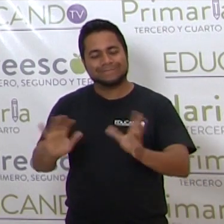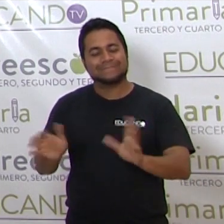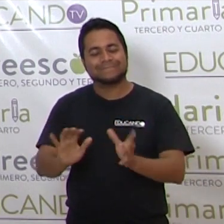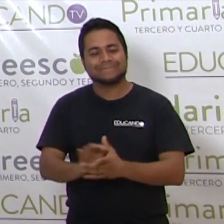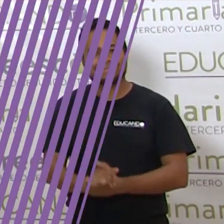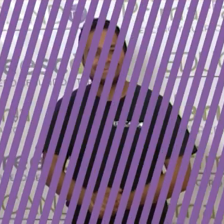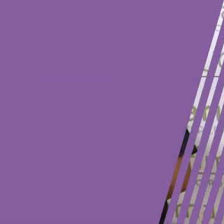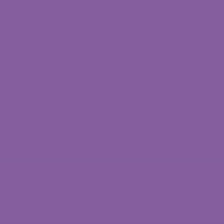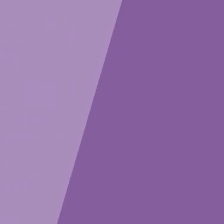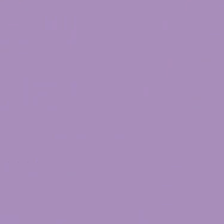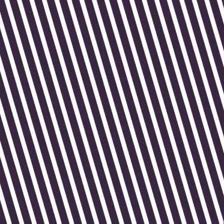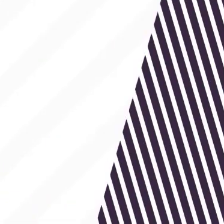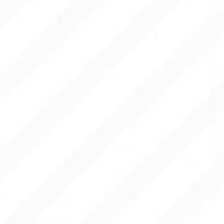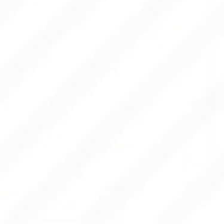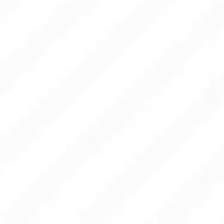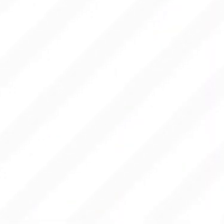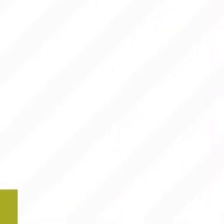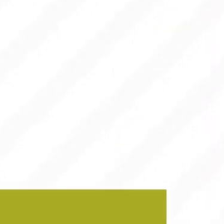pronto